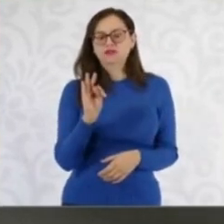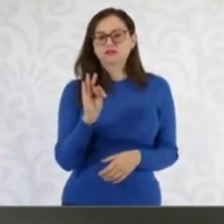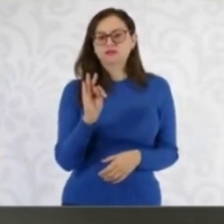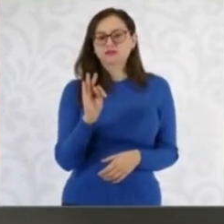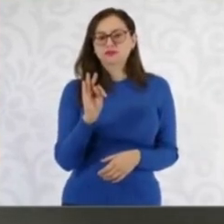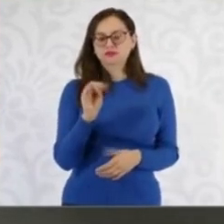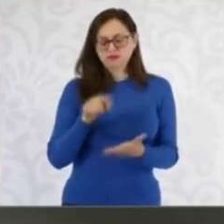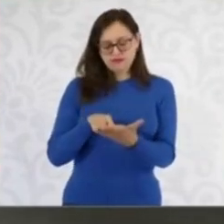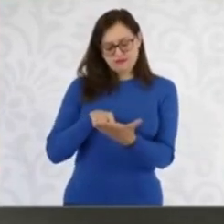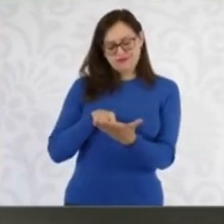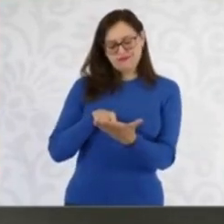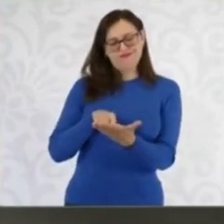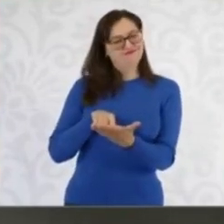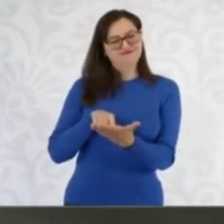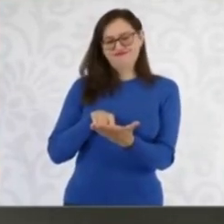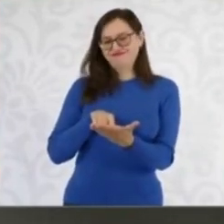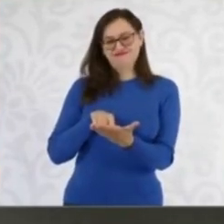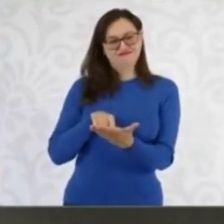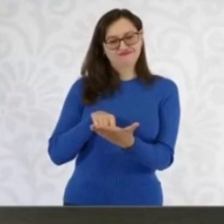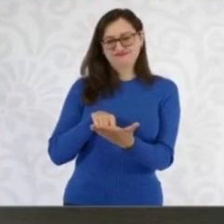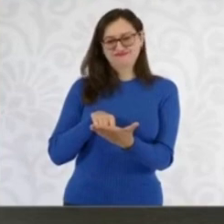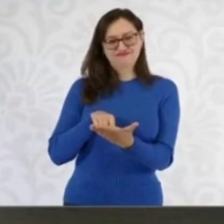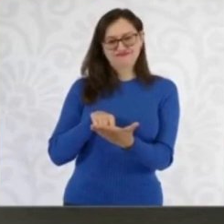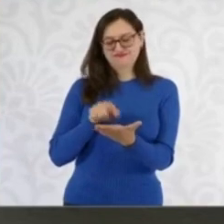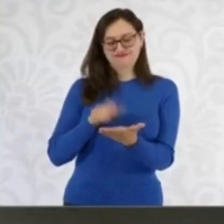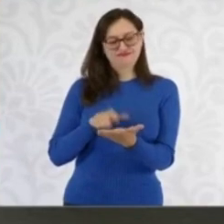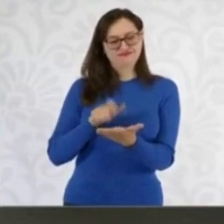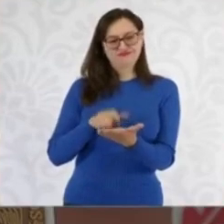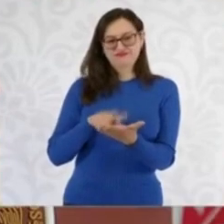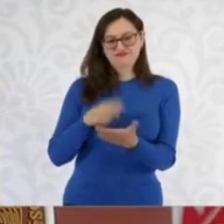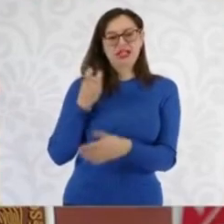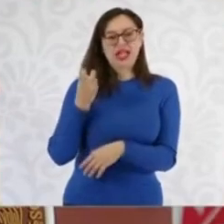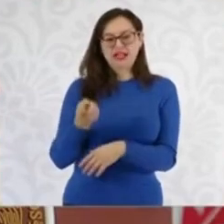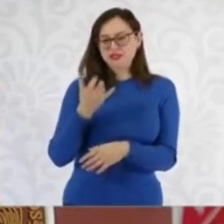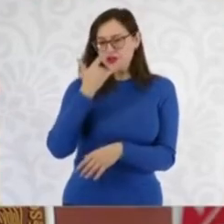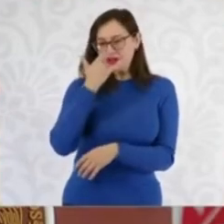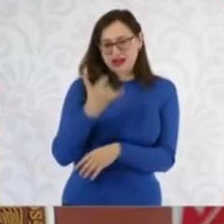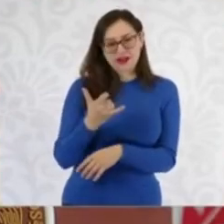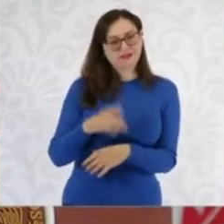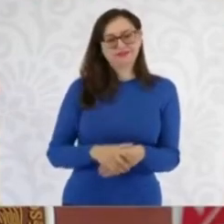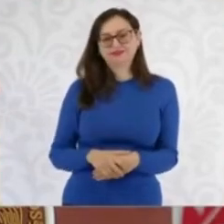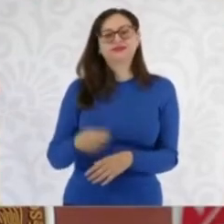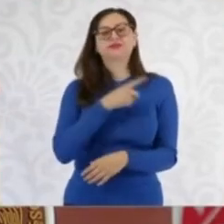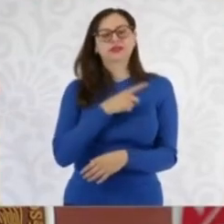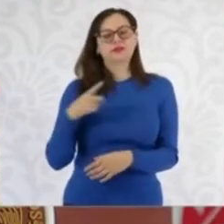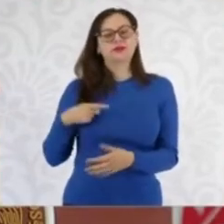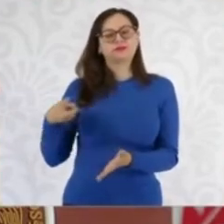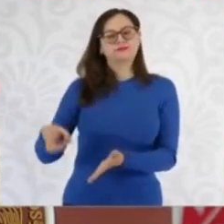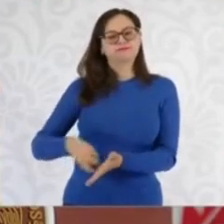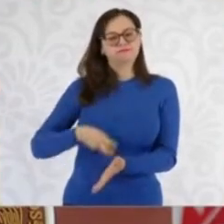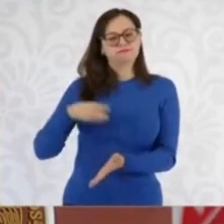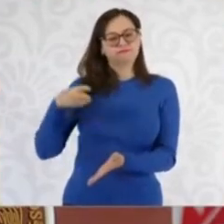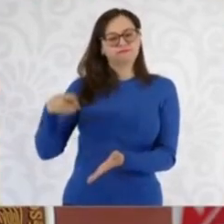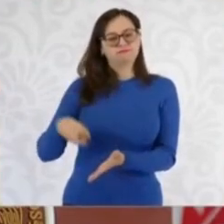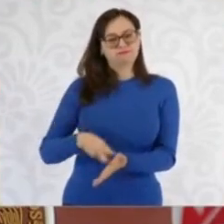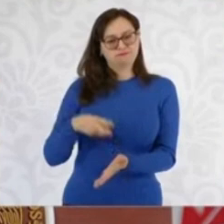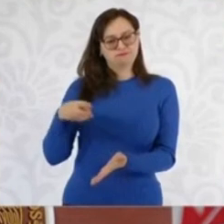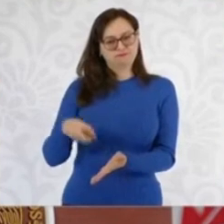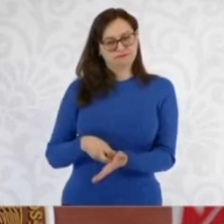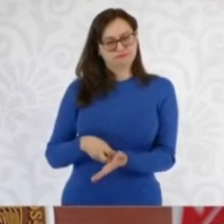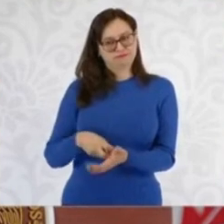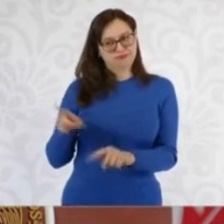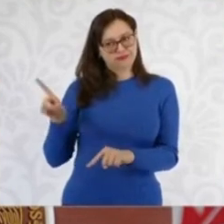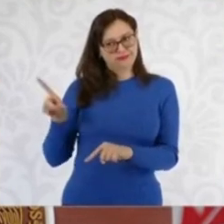llama. Y eso tiene efectos muy importantes en la economía de nuestro país. Entonces está trabajando con ellos para recuperar